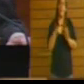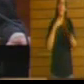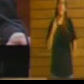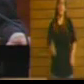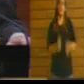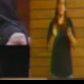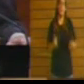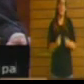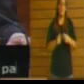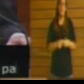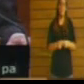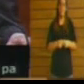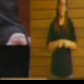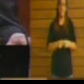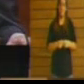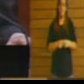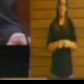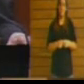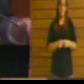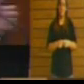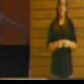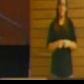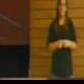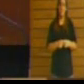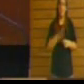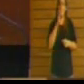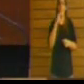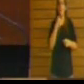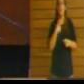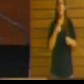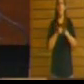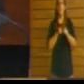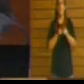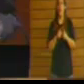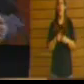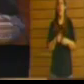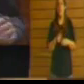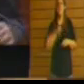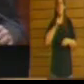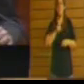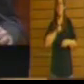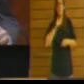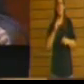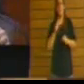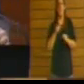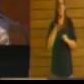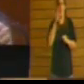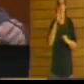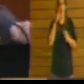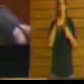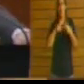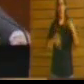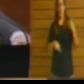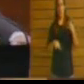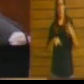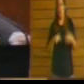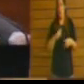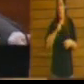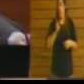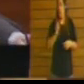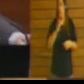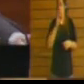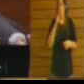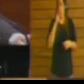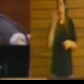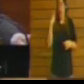yo creo que dice, cuando esto se recurre a los falsos argumentos. Bueno, pues no deben ser tan falsos nuestros argumentos cuando nosotros lo denunciamos en la campaña